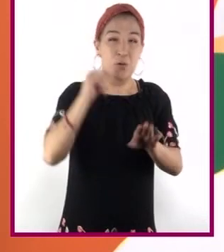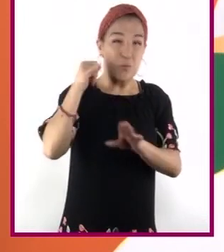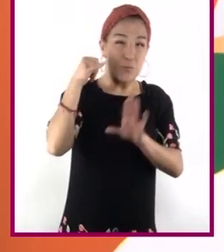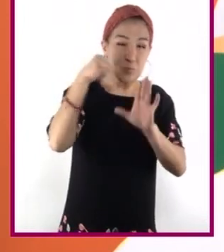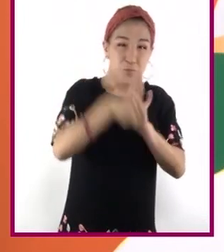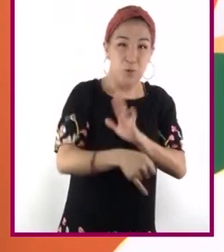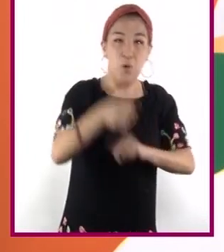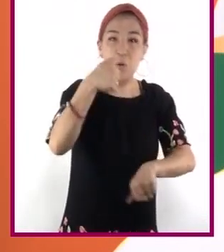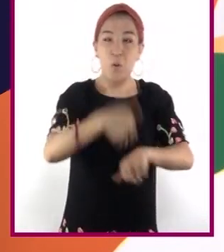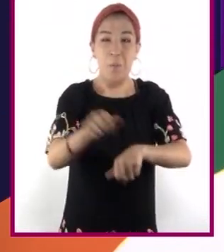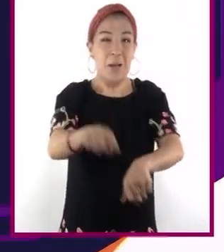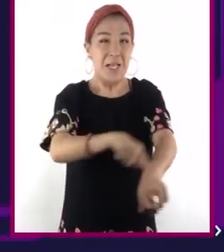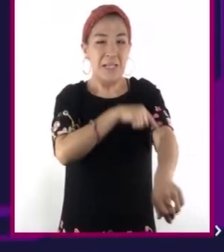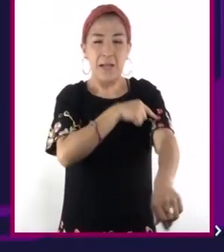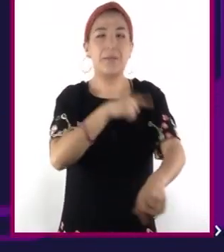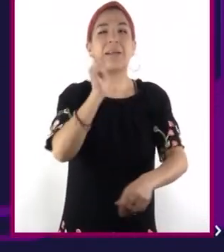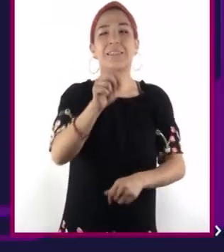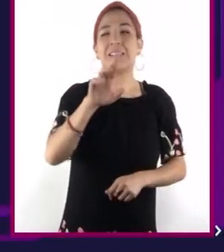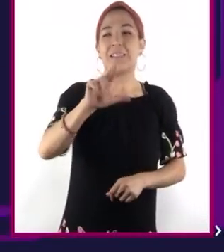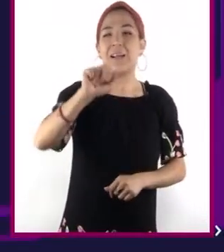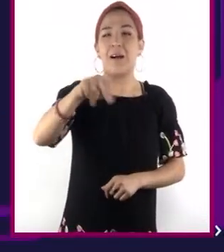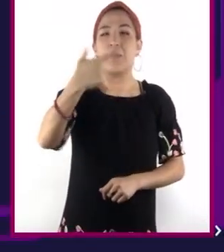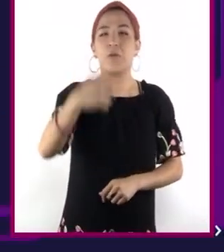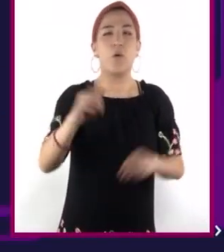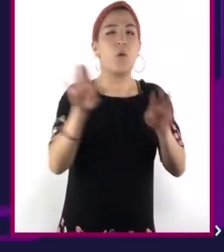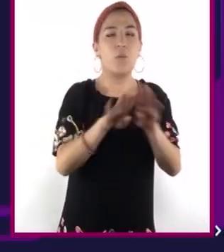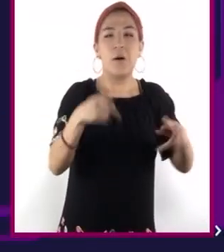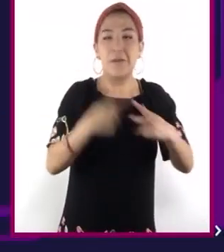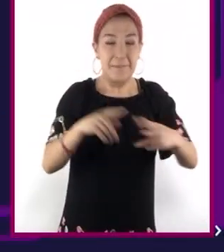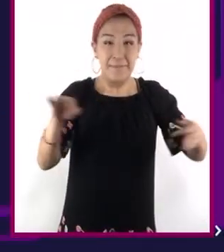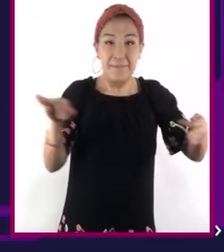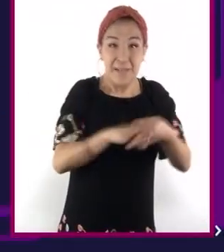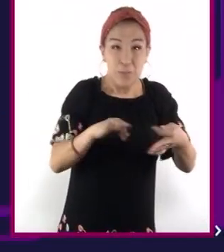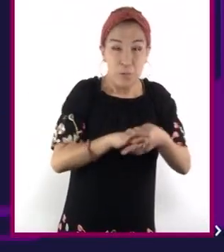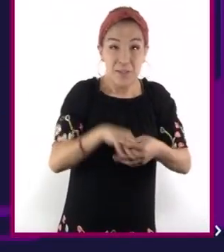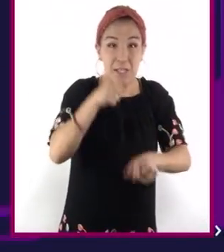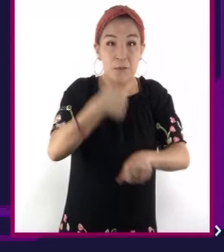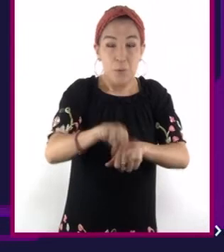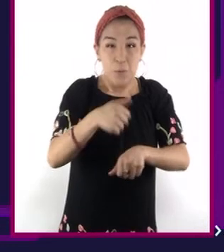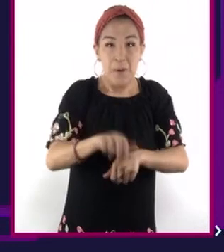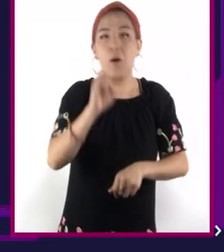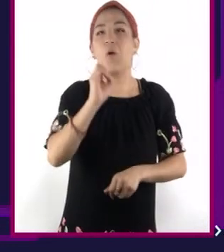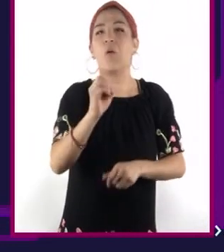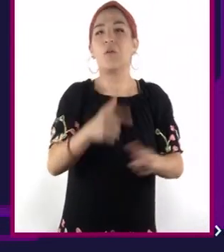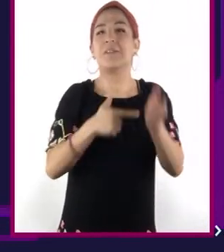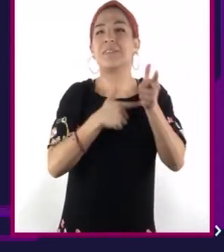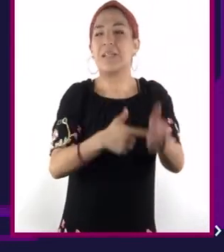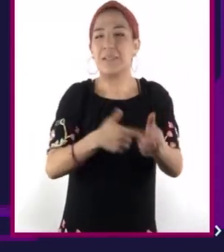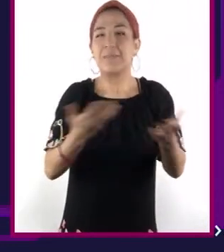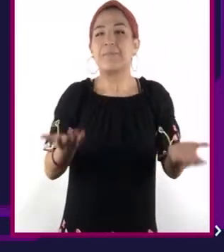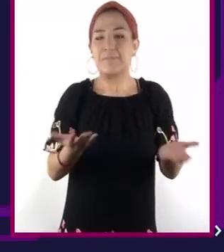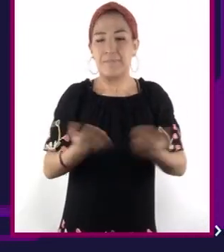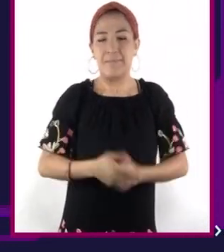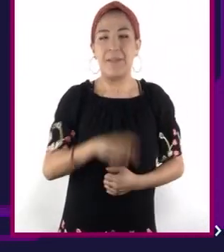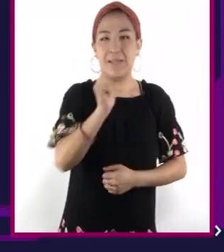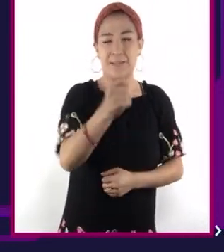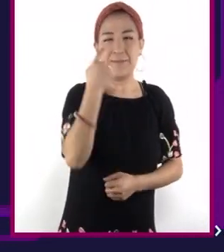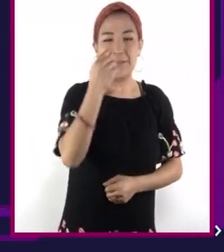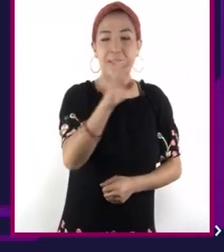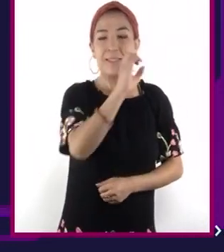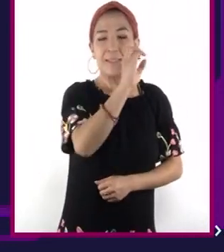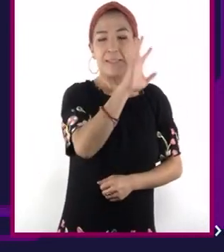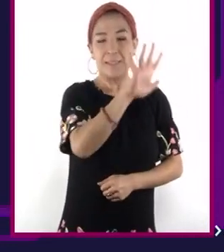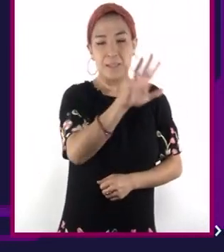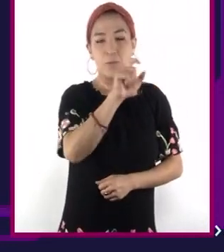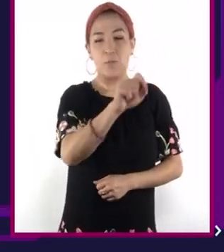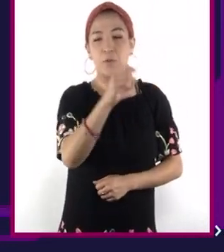esto es el rango. Al calcular el rango de los 2 conjuntos se obtiene 0.4. De